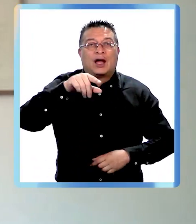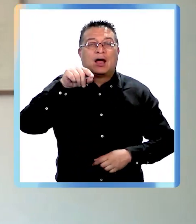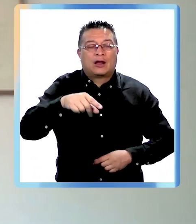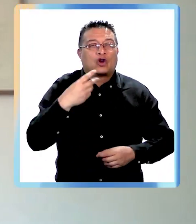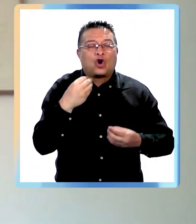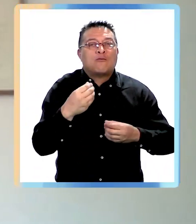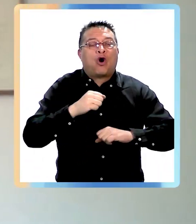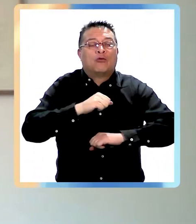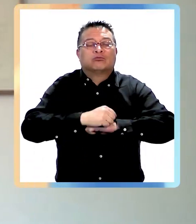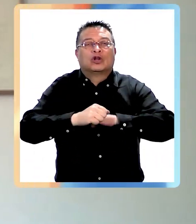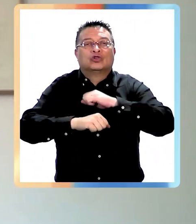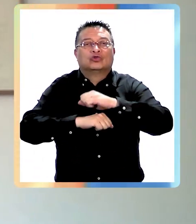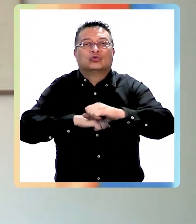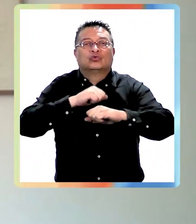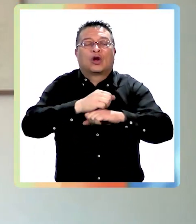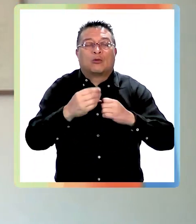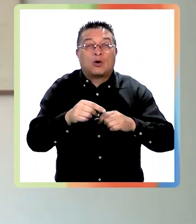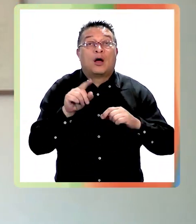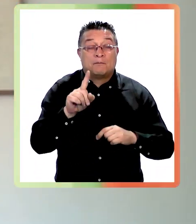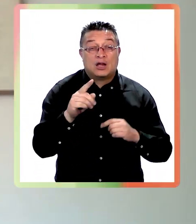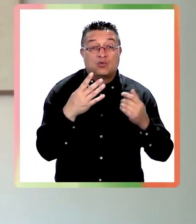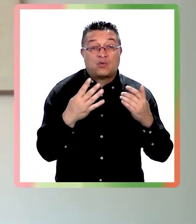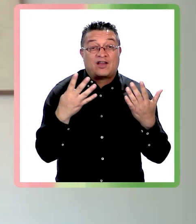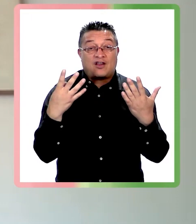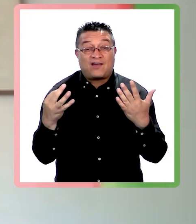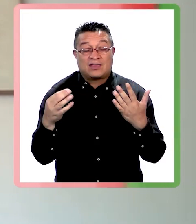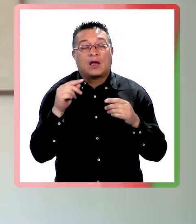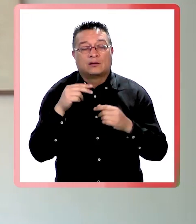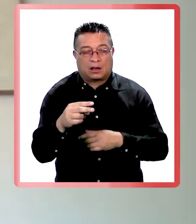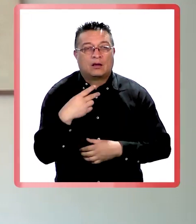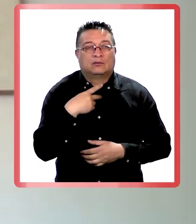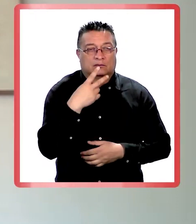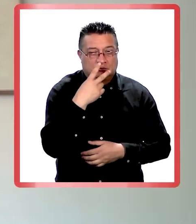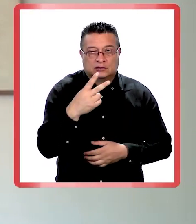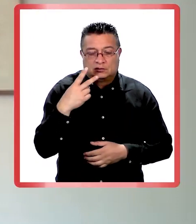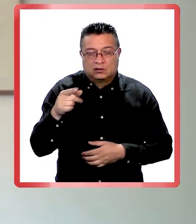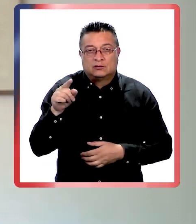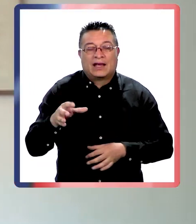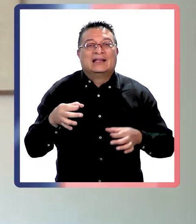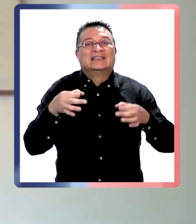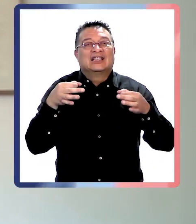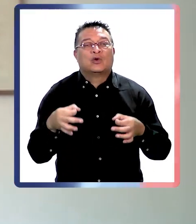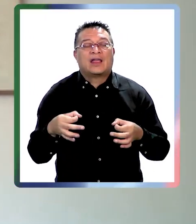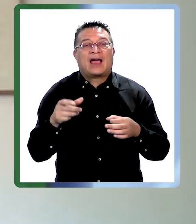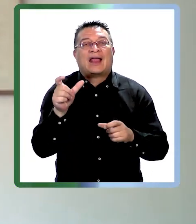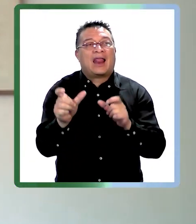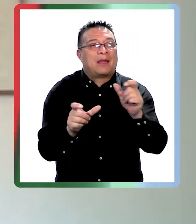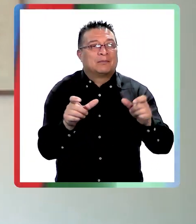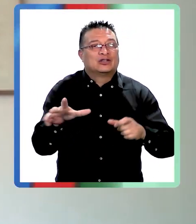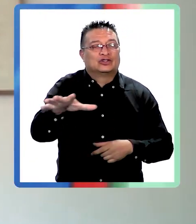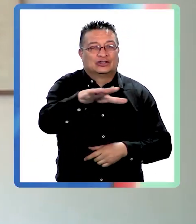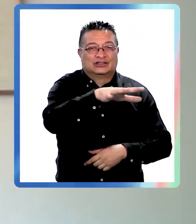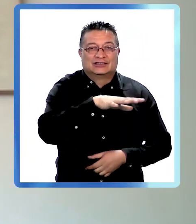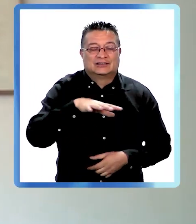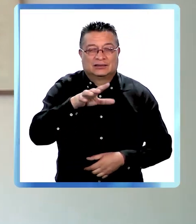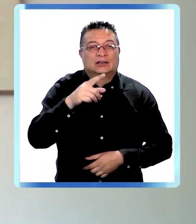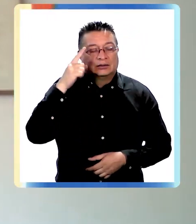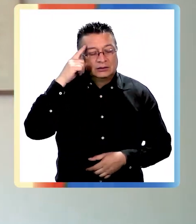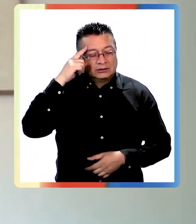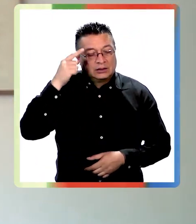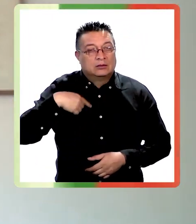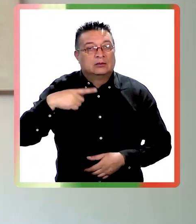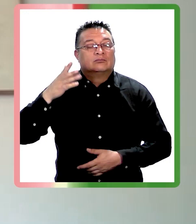vuelta a democracia en los años 90, tomamos en el fondo una configuración de seguridad ciudadana